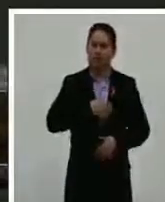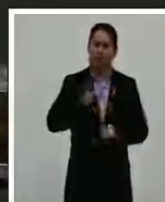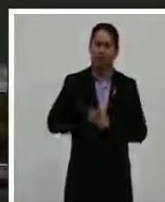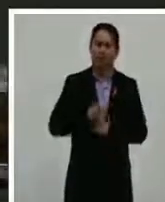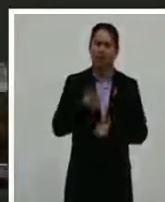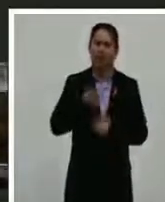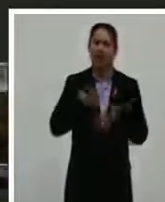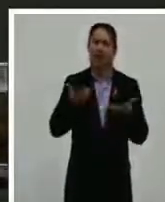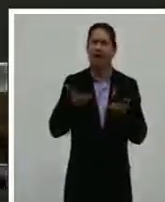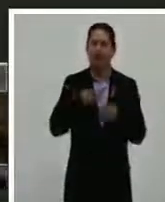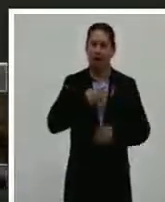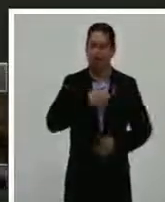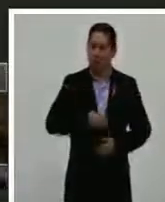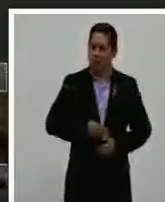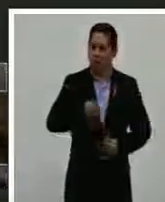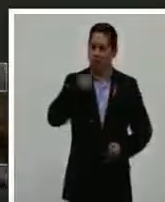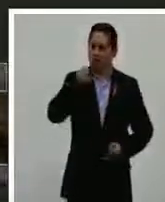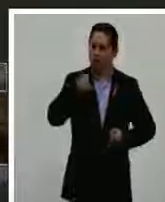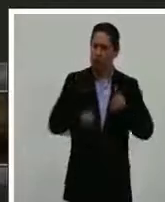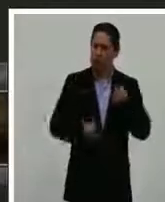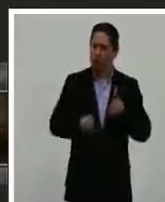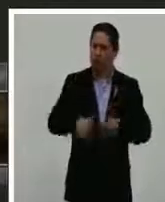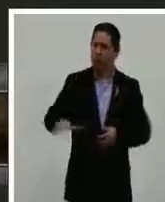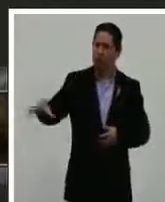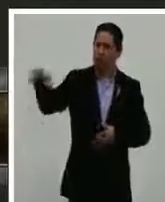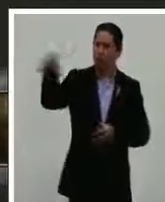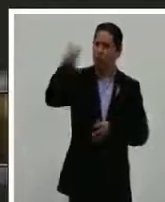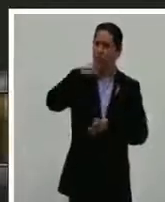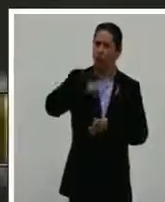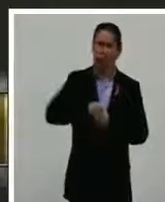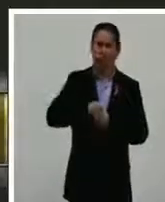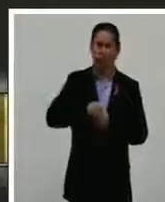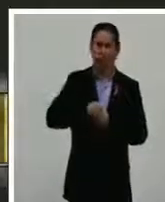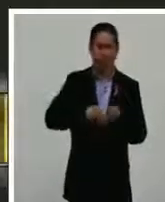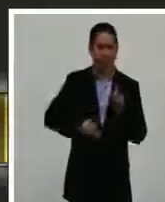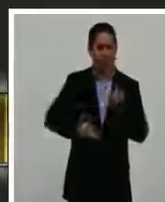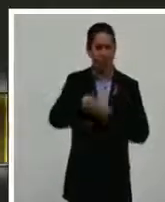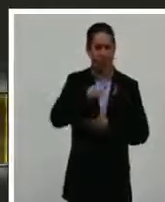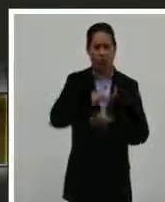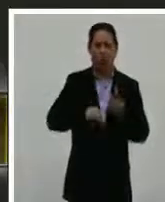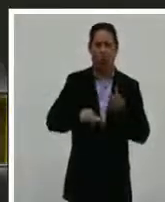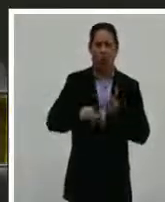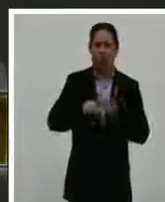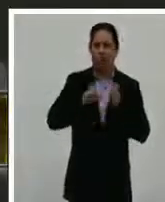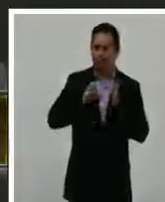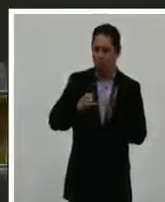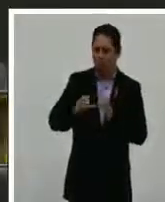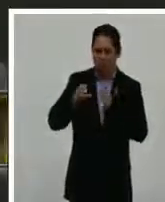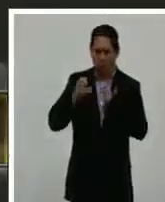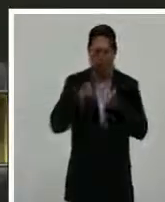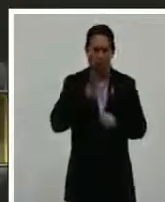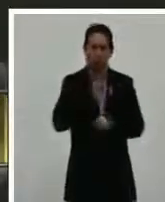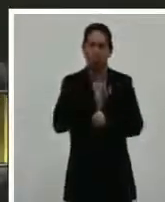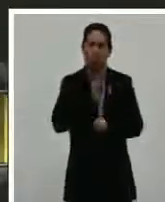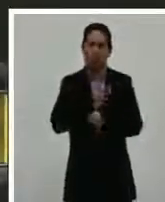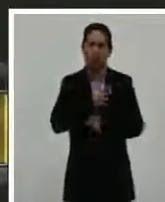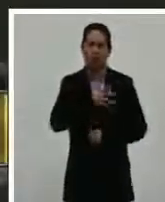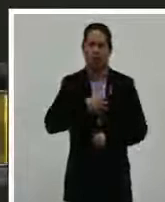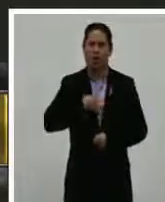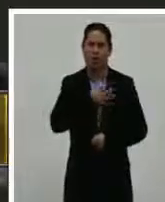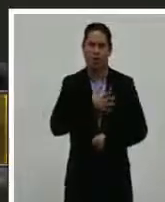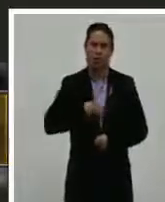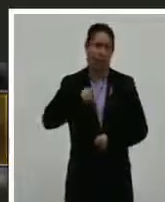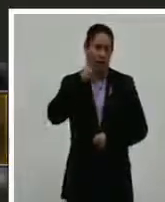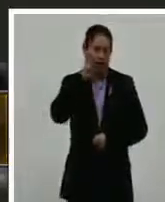estaremos haciendo justicia a todas y todos aquellos que nada de brindar cuidados y protección a sus hijas o hijos